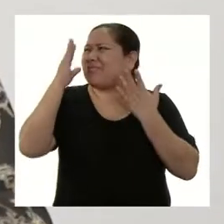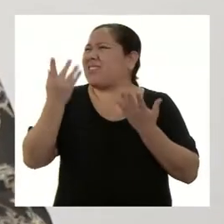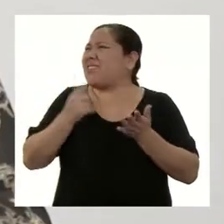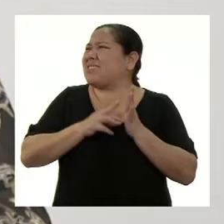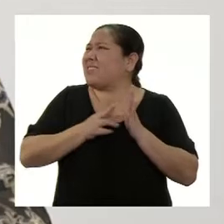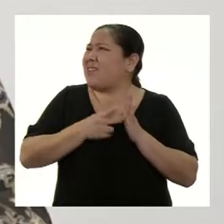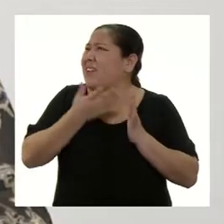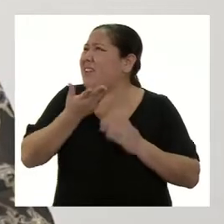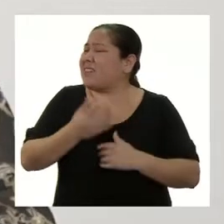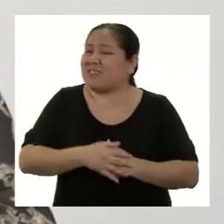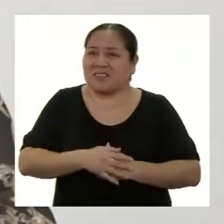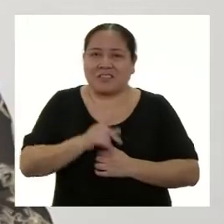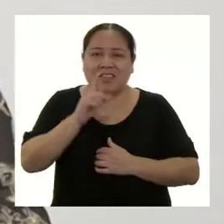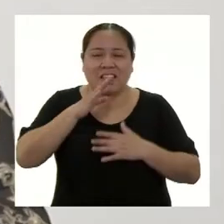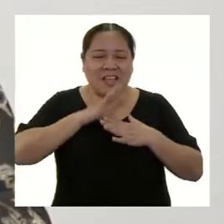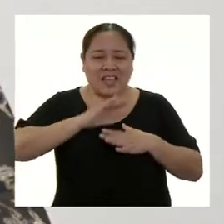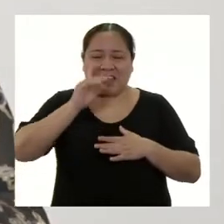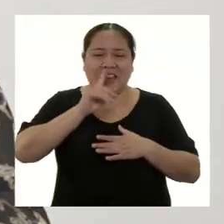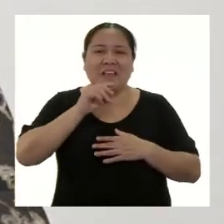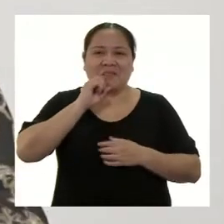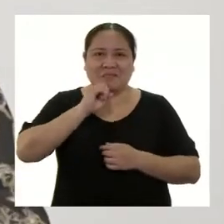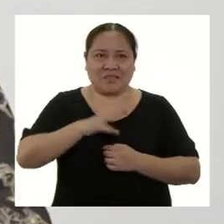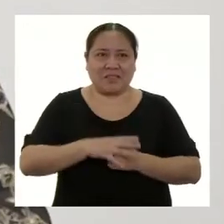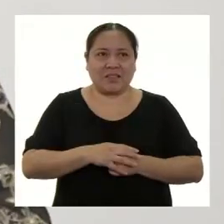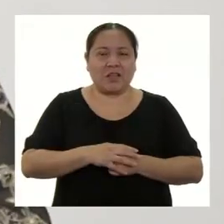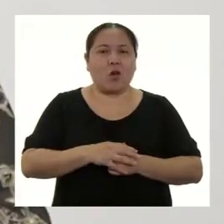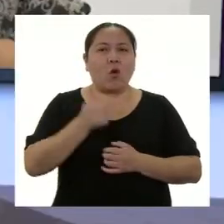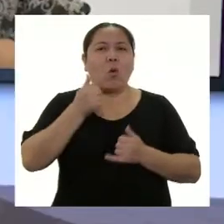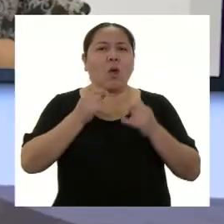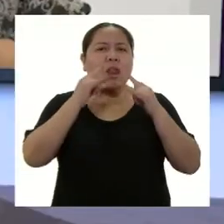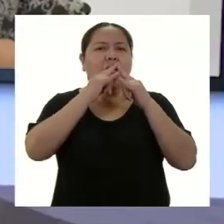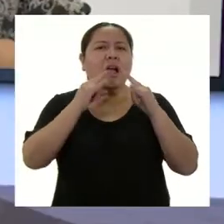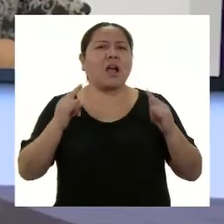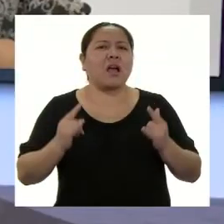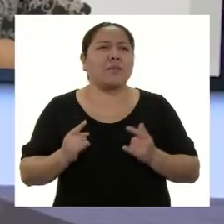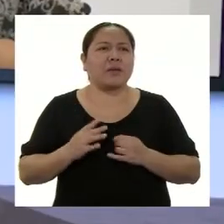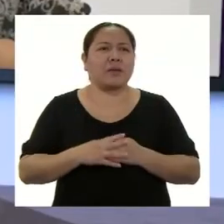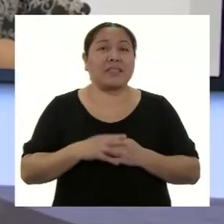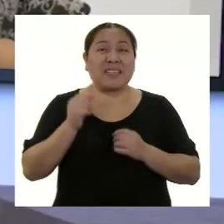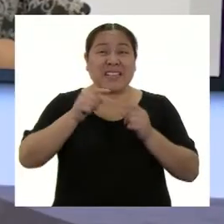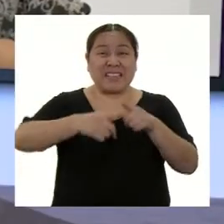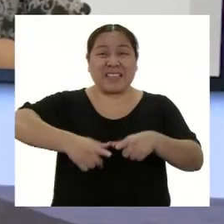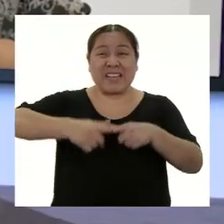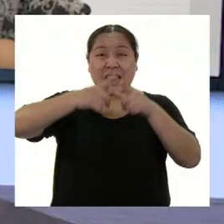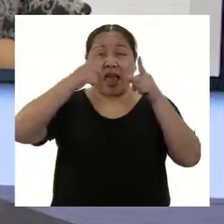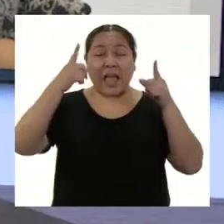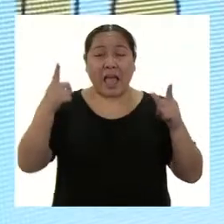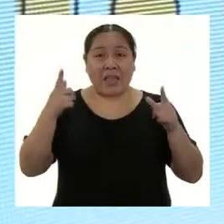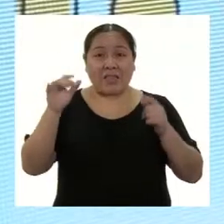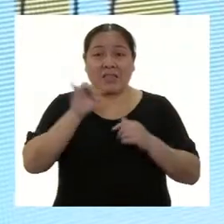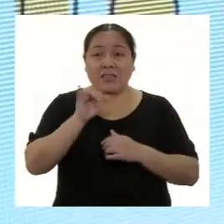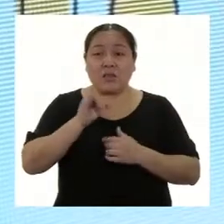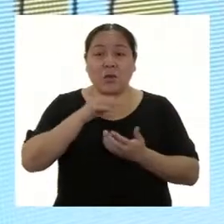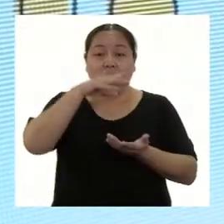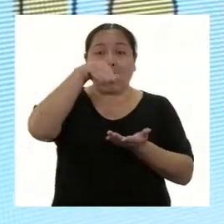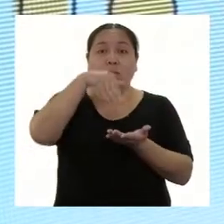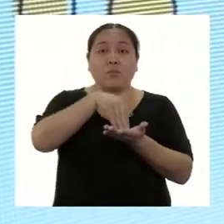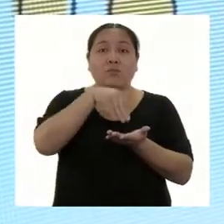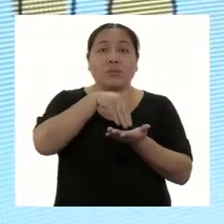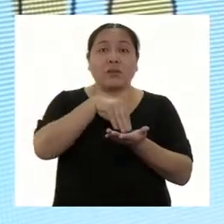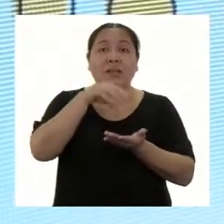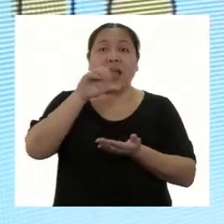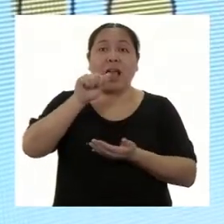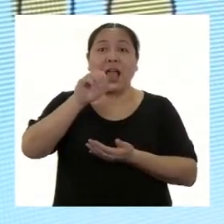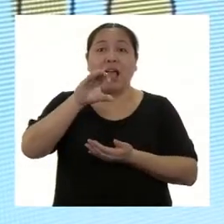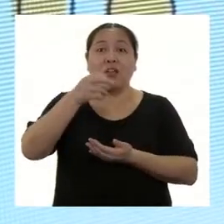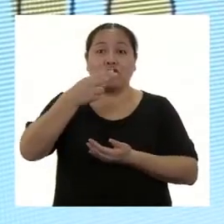preocupes, Jeremis. Primero lo primero. ¿Qué clase de carpa es? Esas grandotas, como la que han puesto en la Plaza de Hacho. Mira,